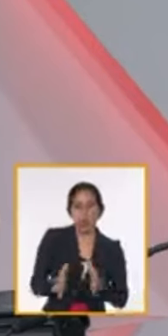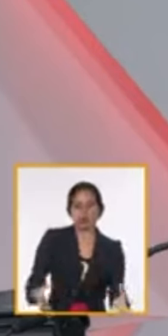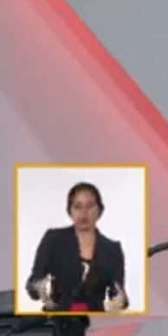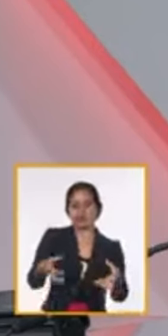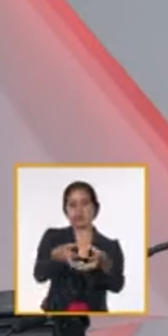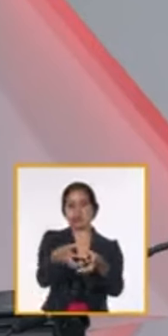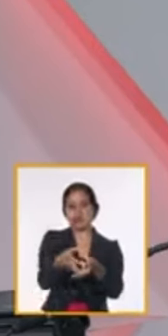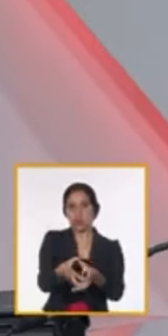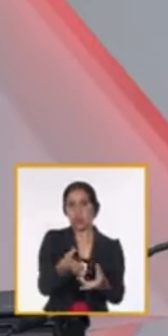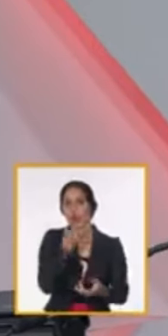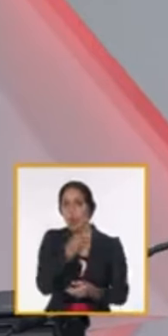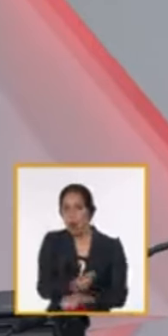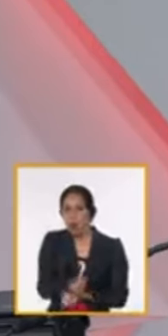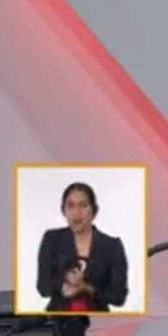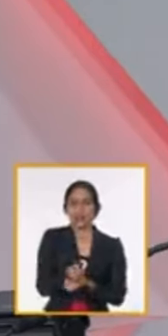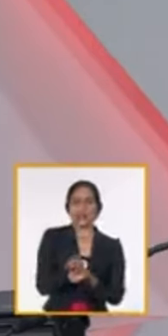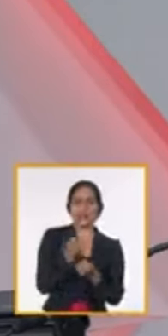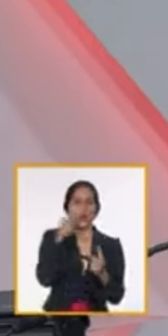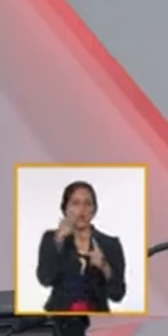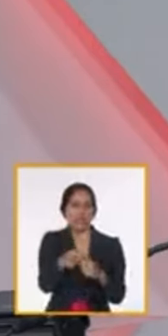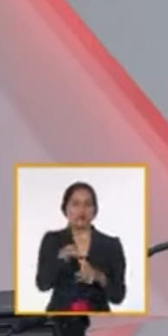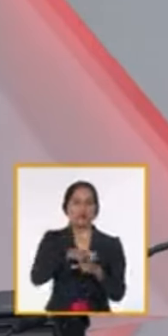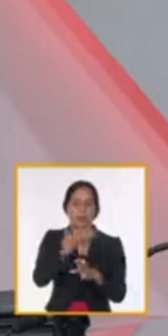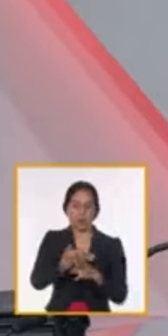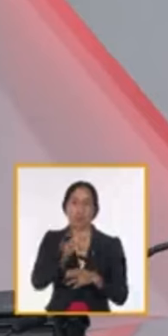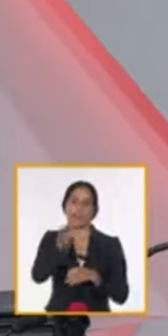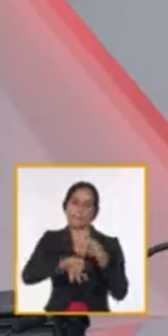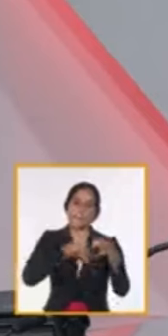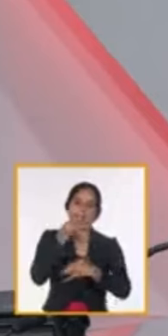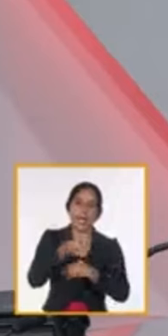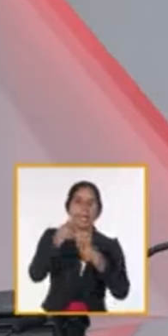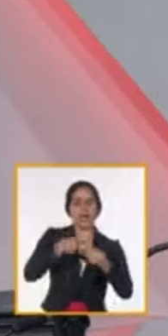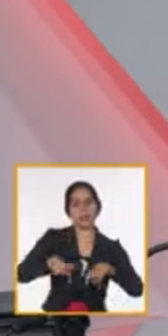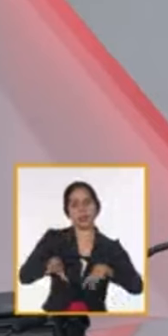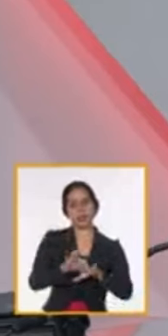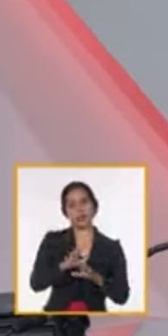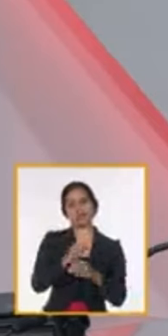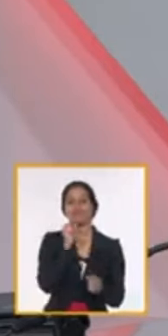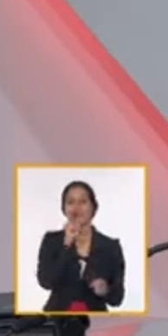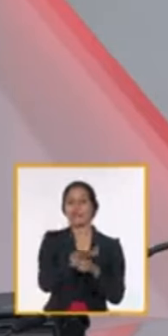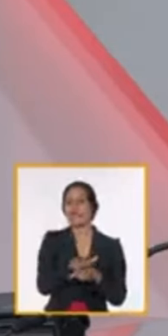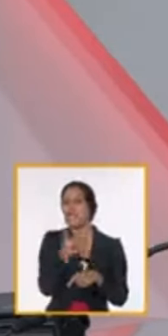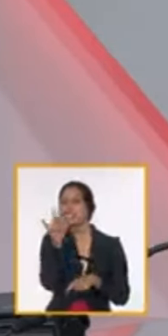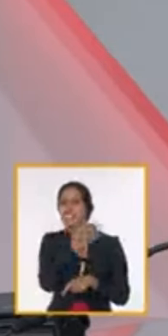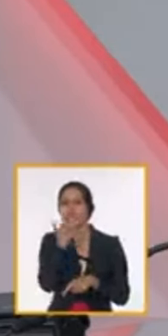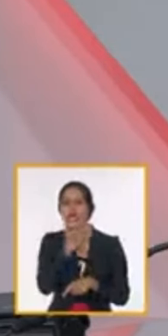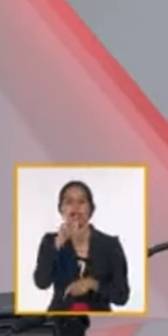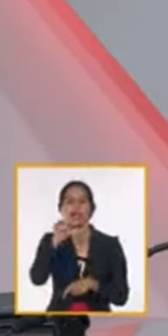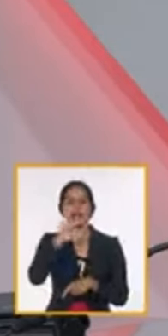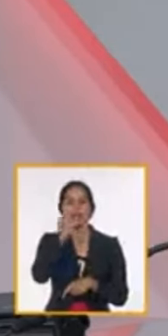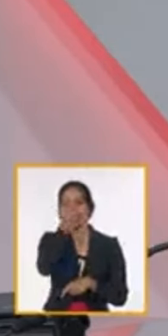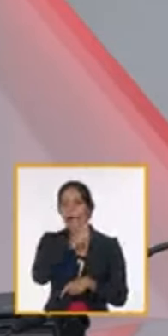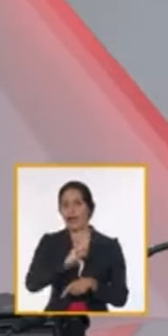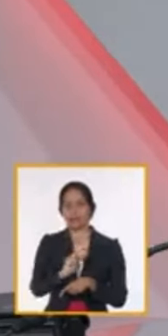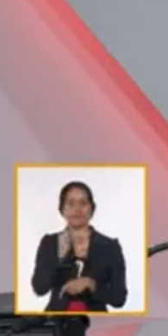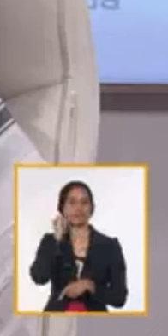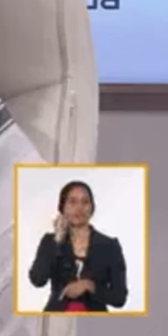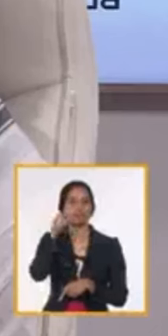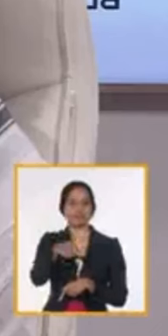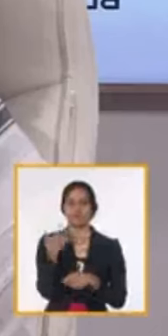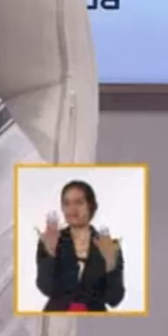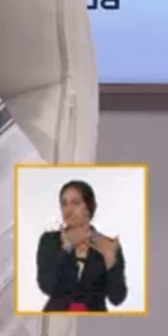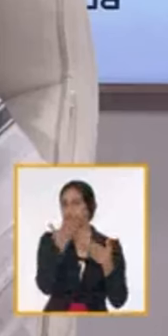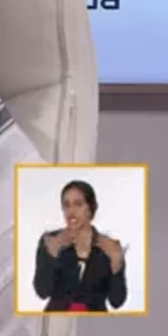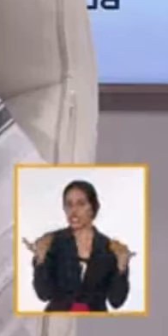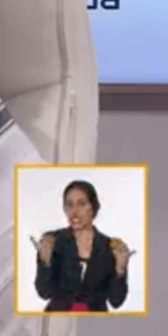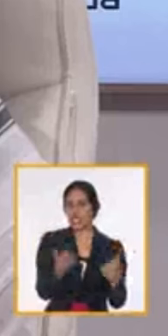¿Cuáles son sus reclamos? De eso estaremos hablando en nuestra mesa redonda, y me gustaría pues comenzar hablando con Lía Cayali, que, como decíamos, es dirigente